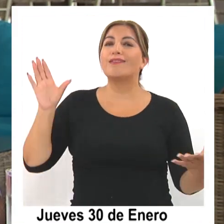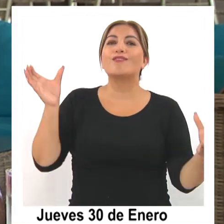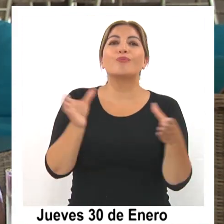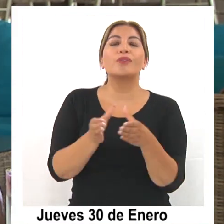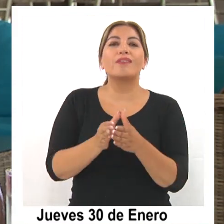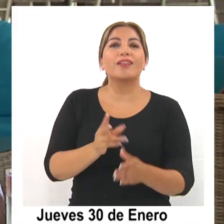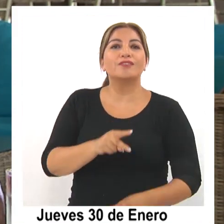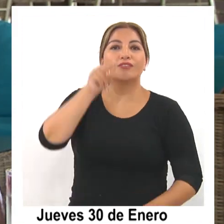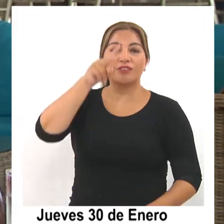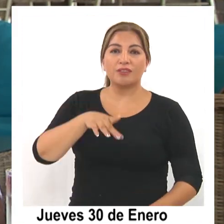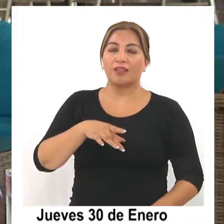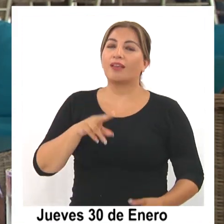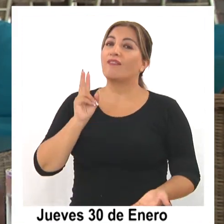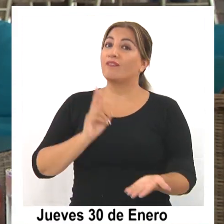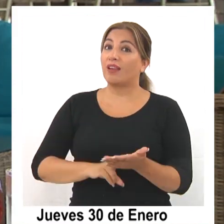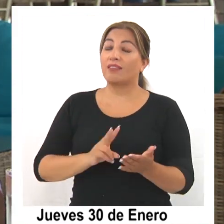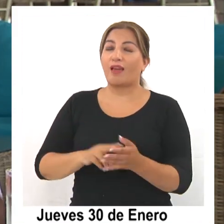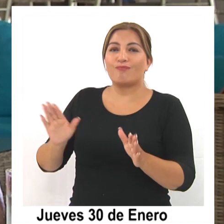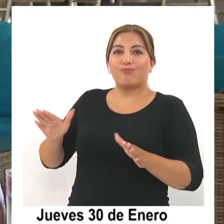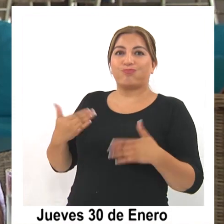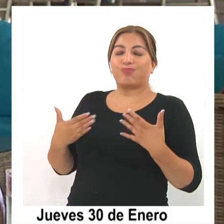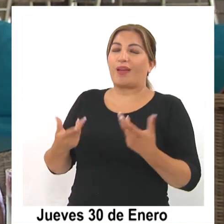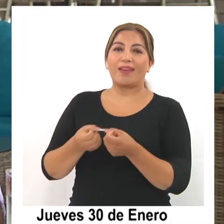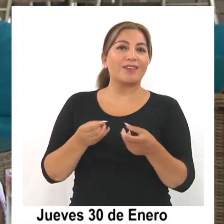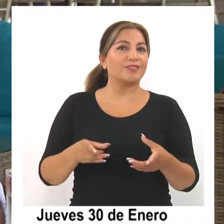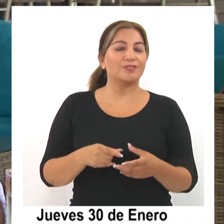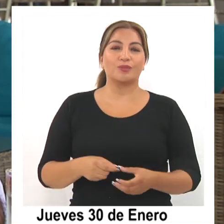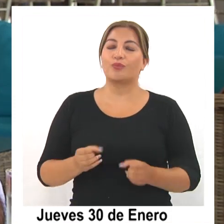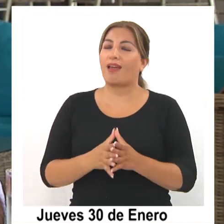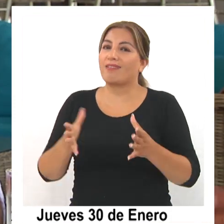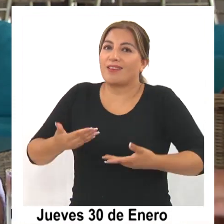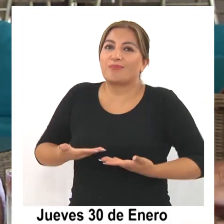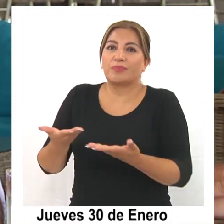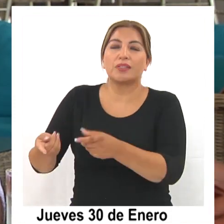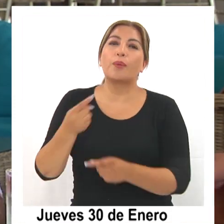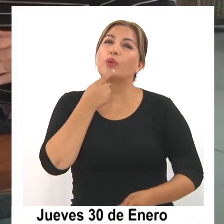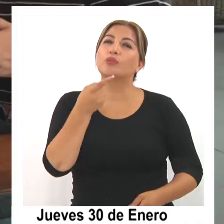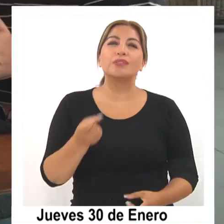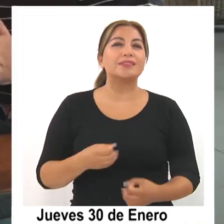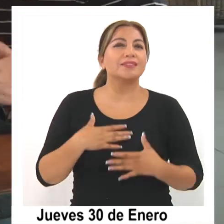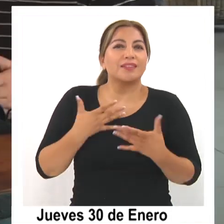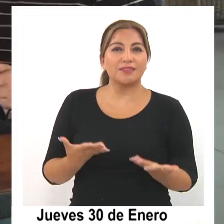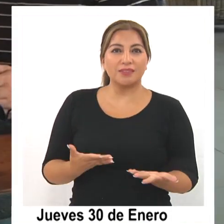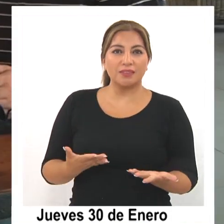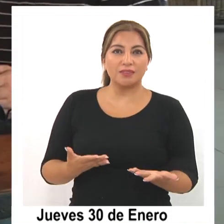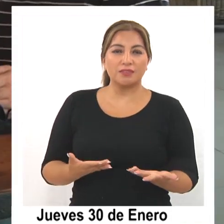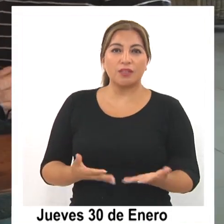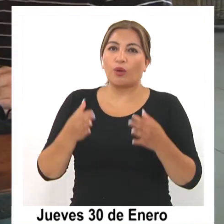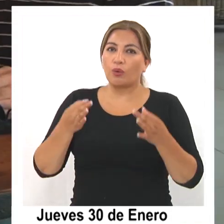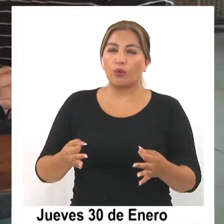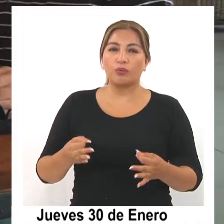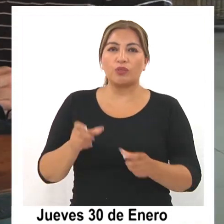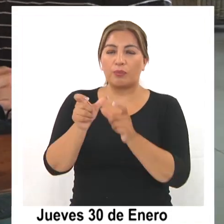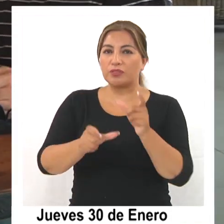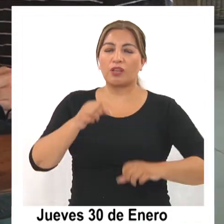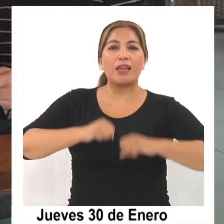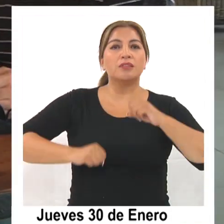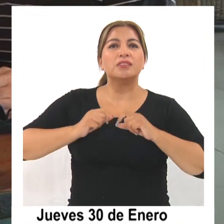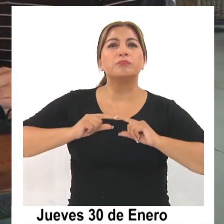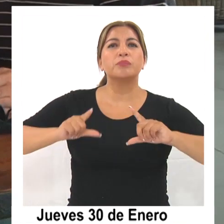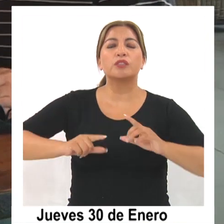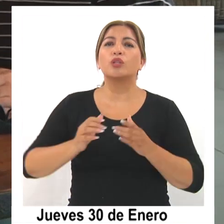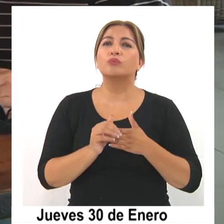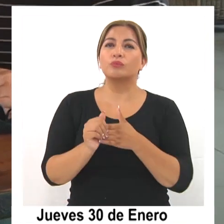comunidades del norte la verdad es que motivan a cualquiera así que fue una gran invitación ¿Siente de alguna manera que justamente los emprendimientos